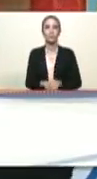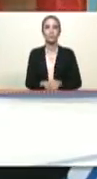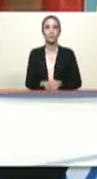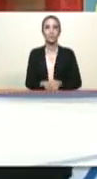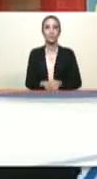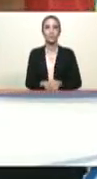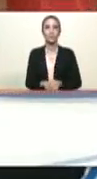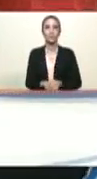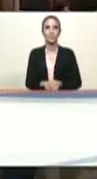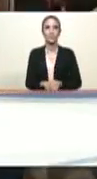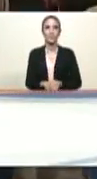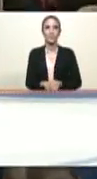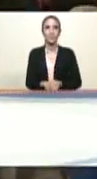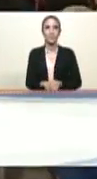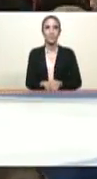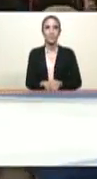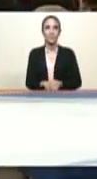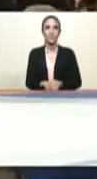Gracias, Yenmi.